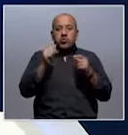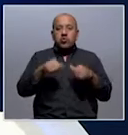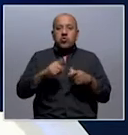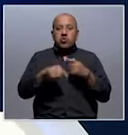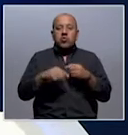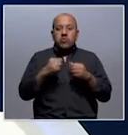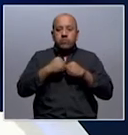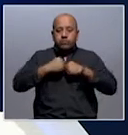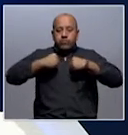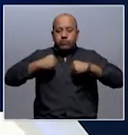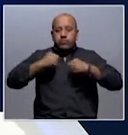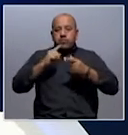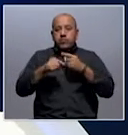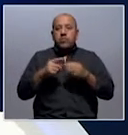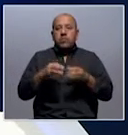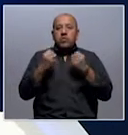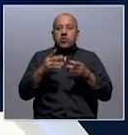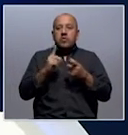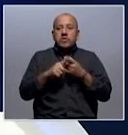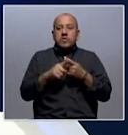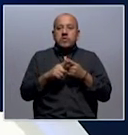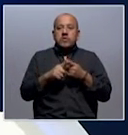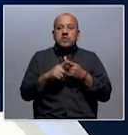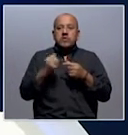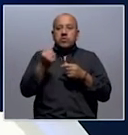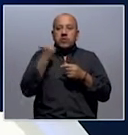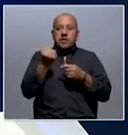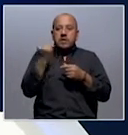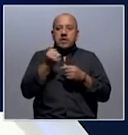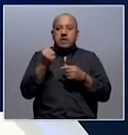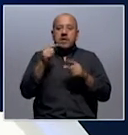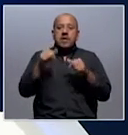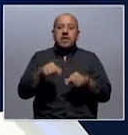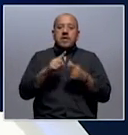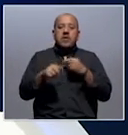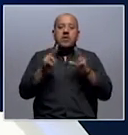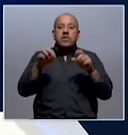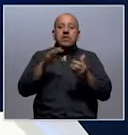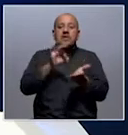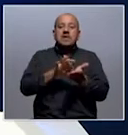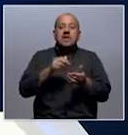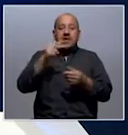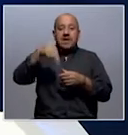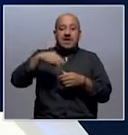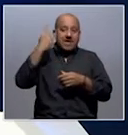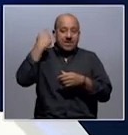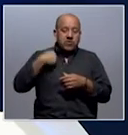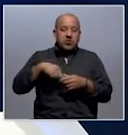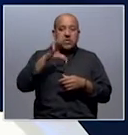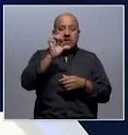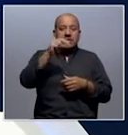atacan el sistema nervioso y por eso la importancia de este fármaco puntual que no atacaría el sistema nervioso sino más bien el sistema periférico